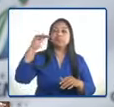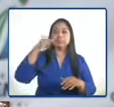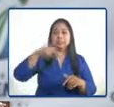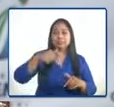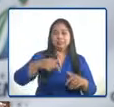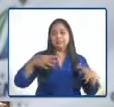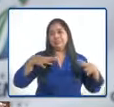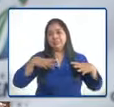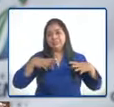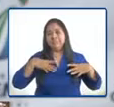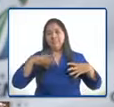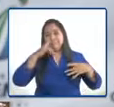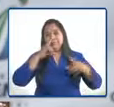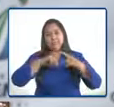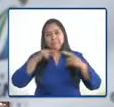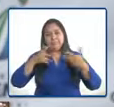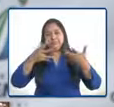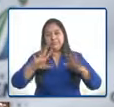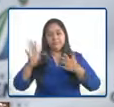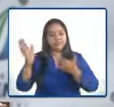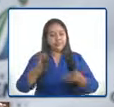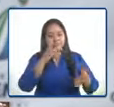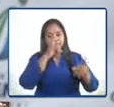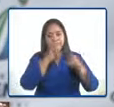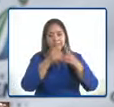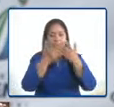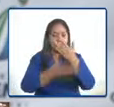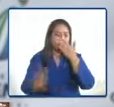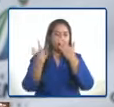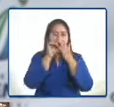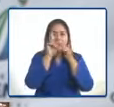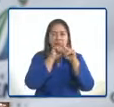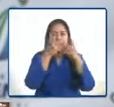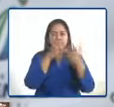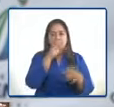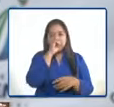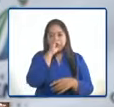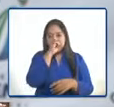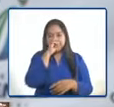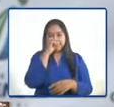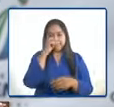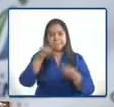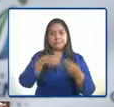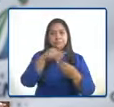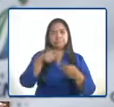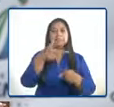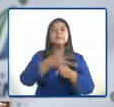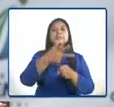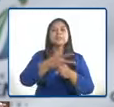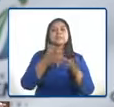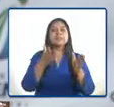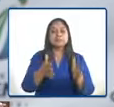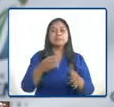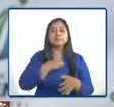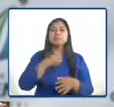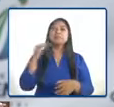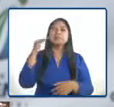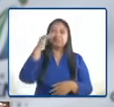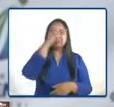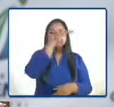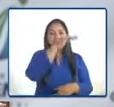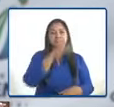también de vacaciones y ya planifican las vacaciones familiares. El guatemalteco quiere volar.